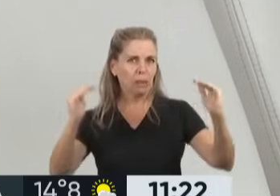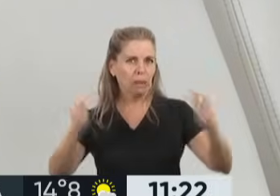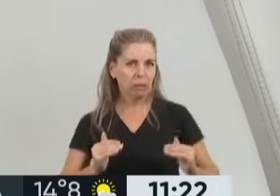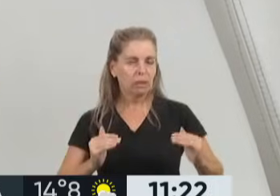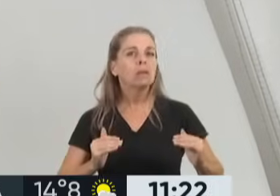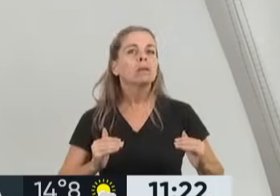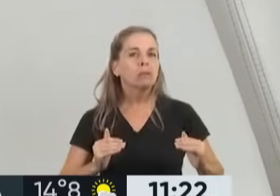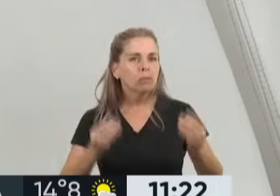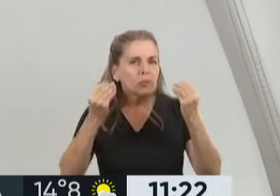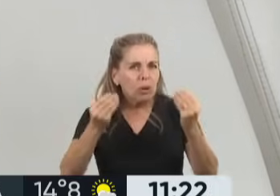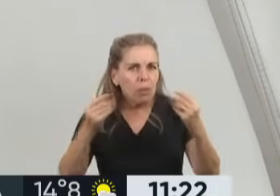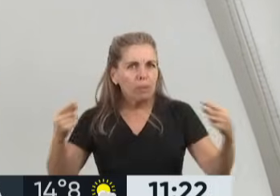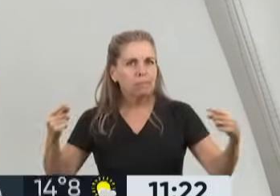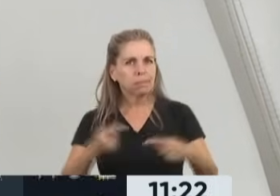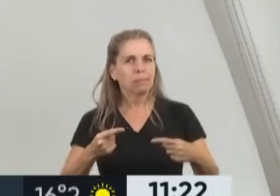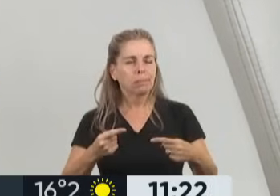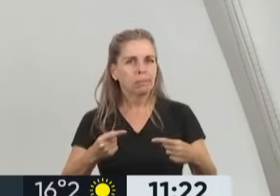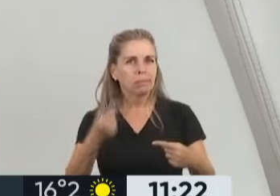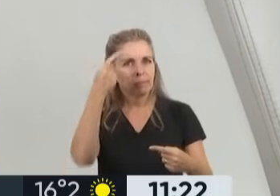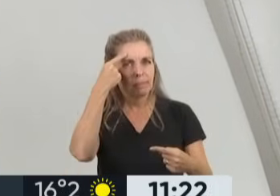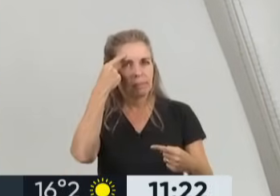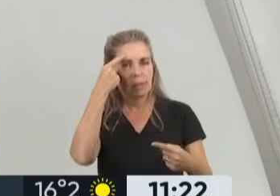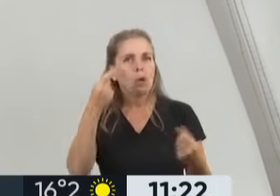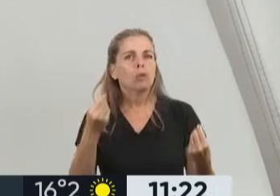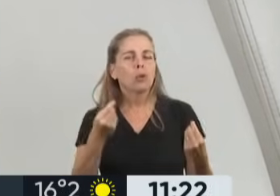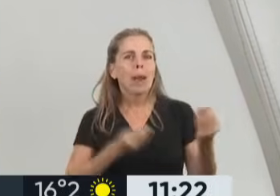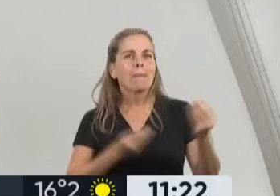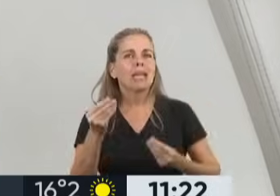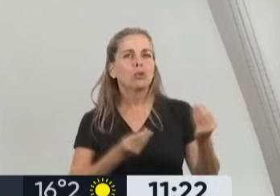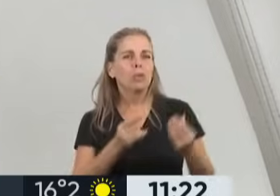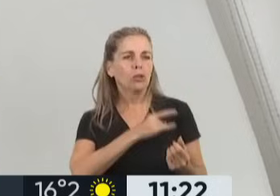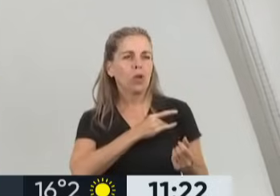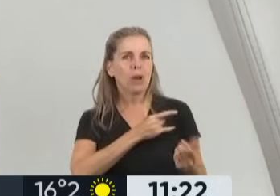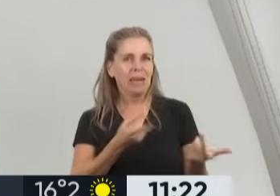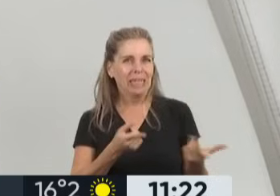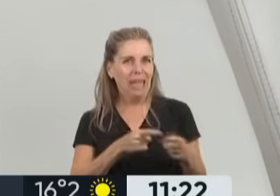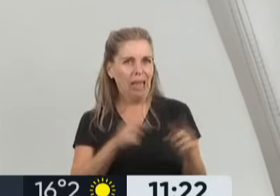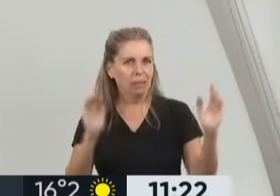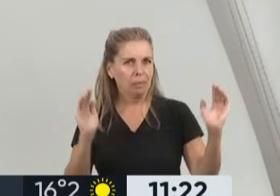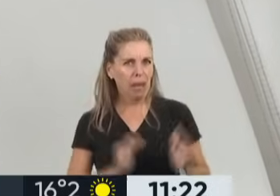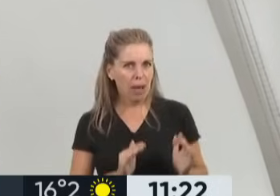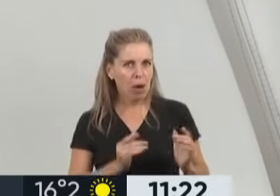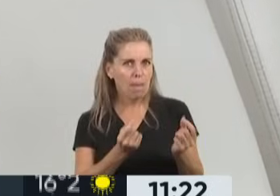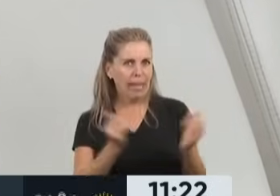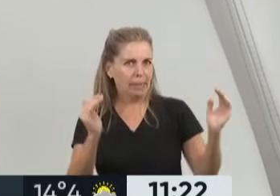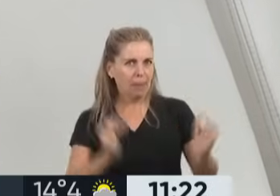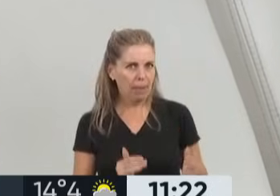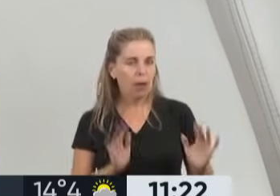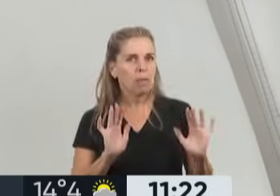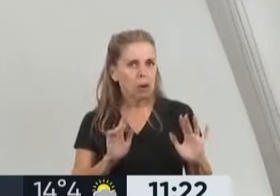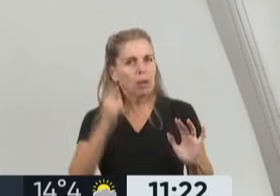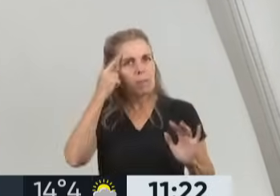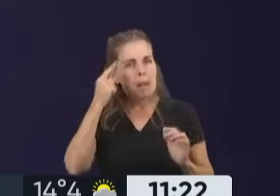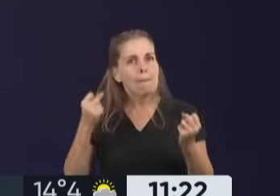explica esta contradicción y además preguntarte por qué no se incluyó en el Pacto de